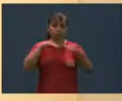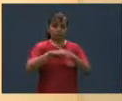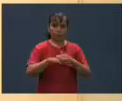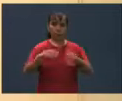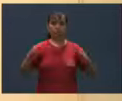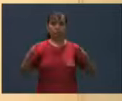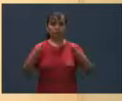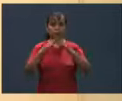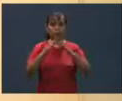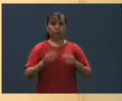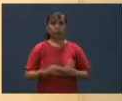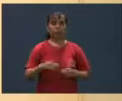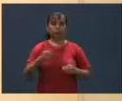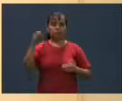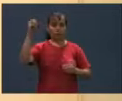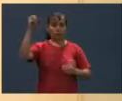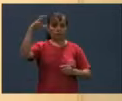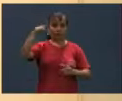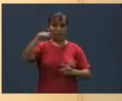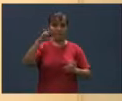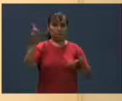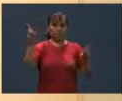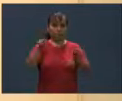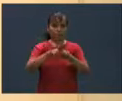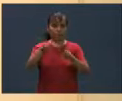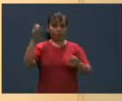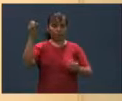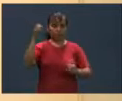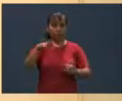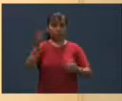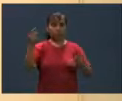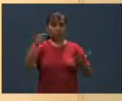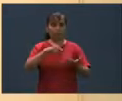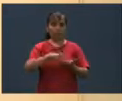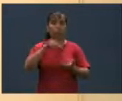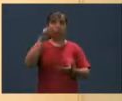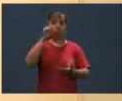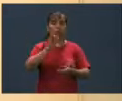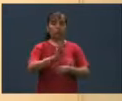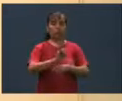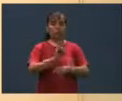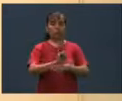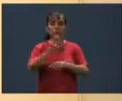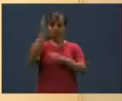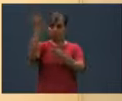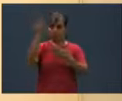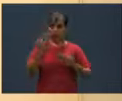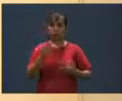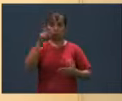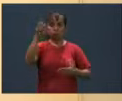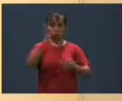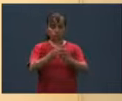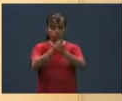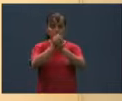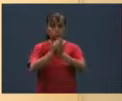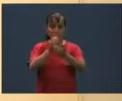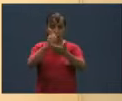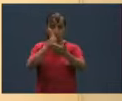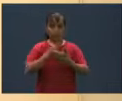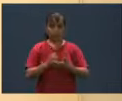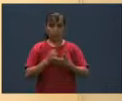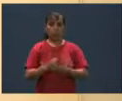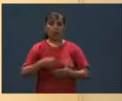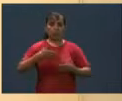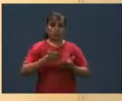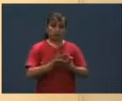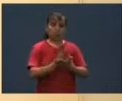una lámpara ardiente y luminosa en medio de tu iglesia. Concédenos por su intercesión